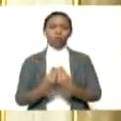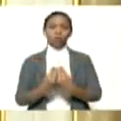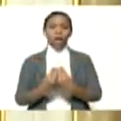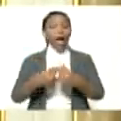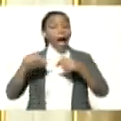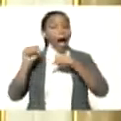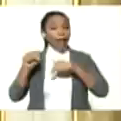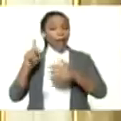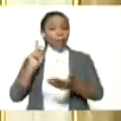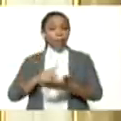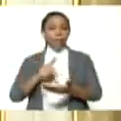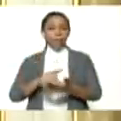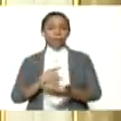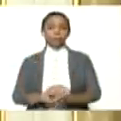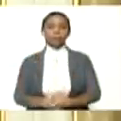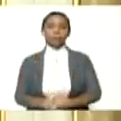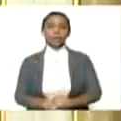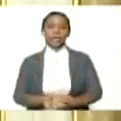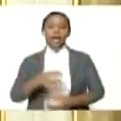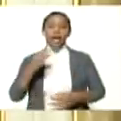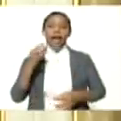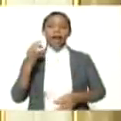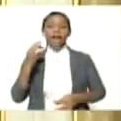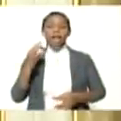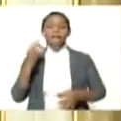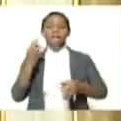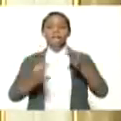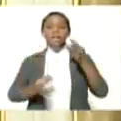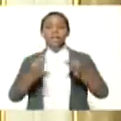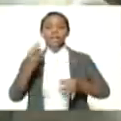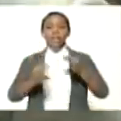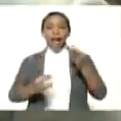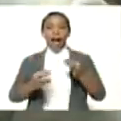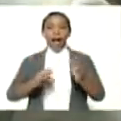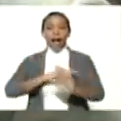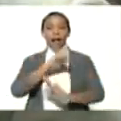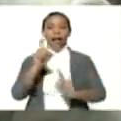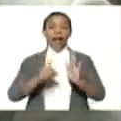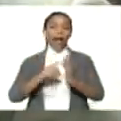aquí presente, el fiscal general Tarek William Saab.